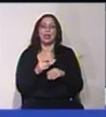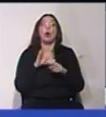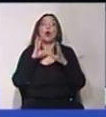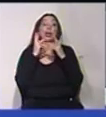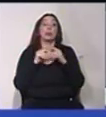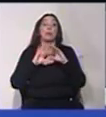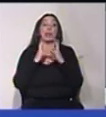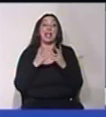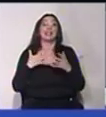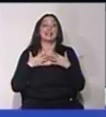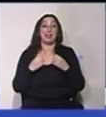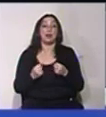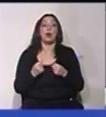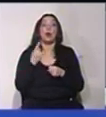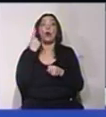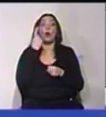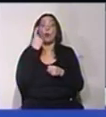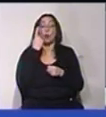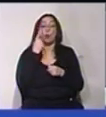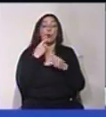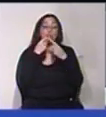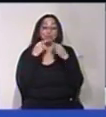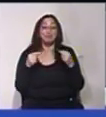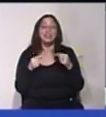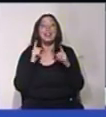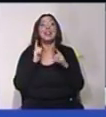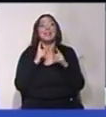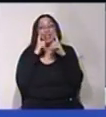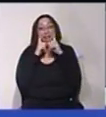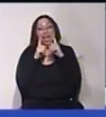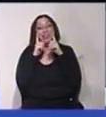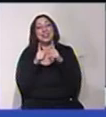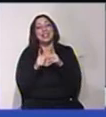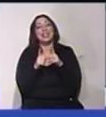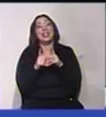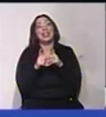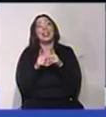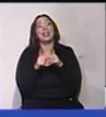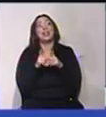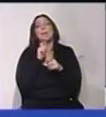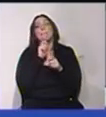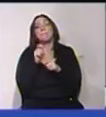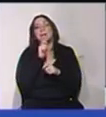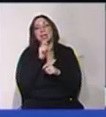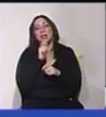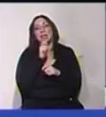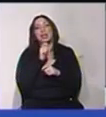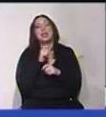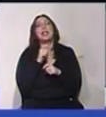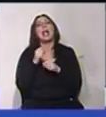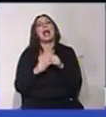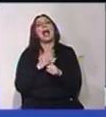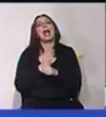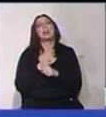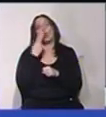Salud, que uno de los parámetros que deben ser atendidos es el de los periodistas, desde el año 2000 ya